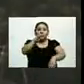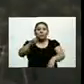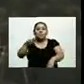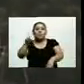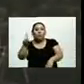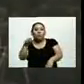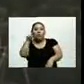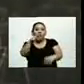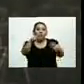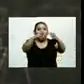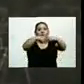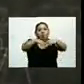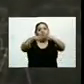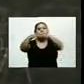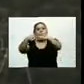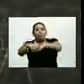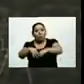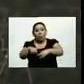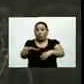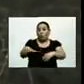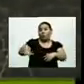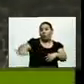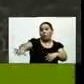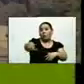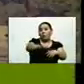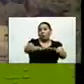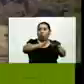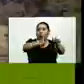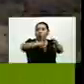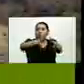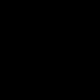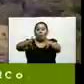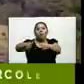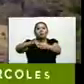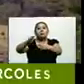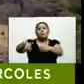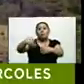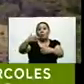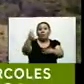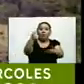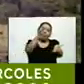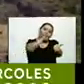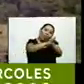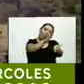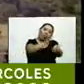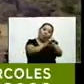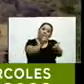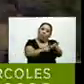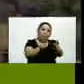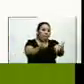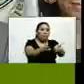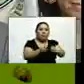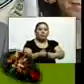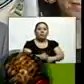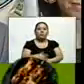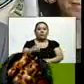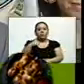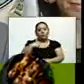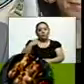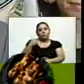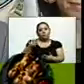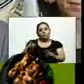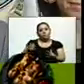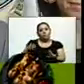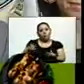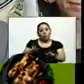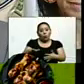causaron daños en la infraestructura. El espacio quedó abandonado y tras incumplimiento de pago, se embargó. Espero